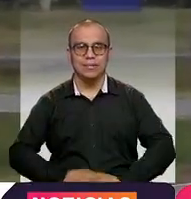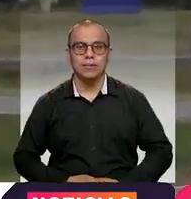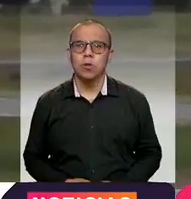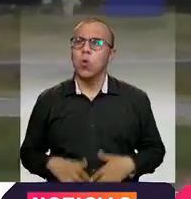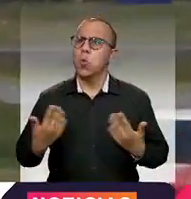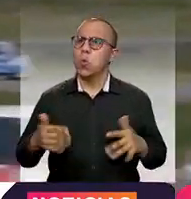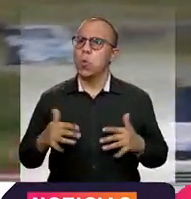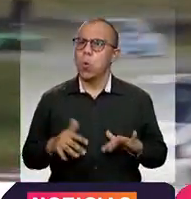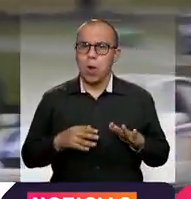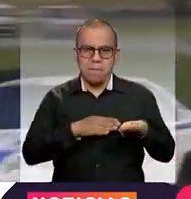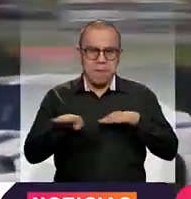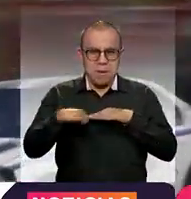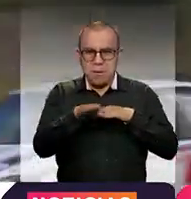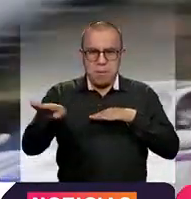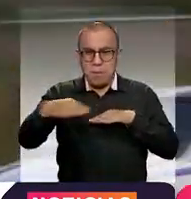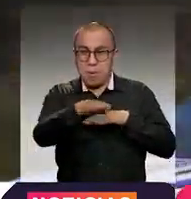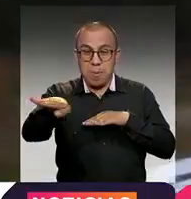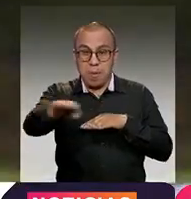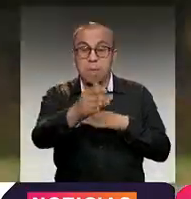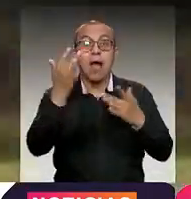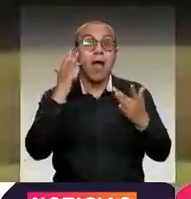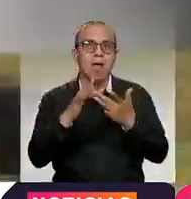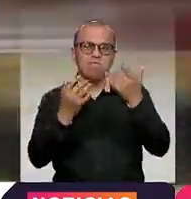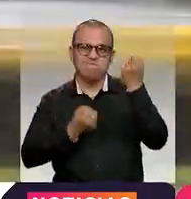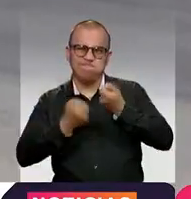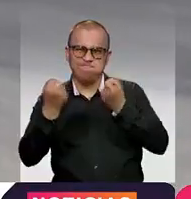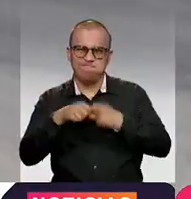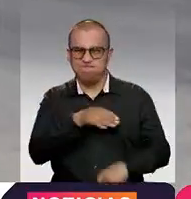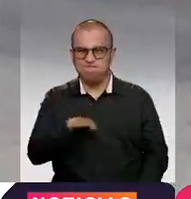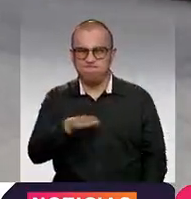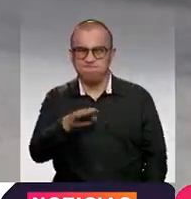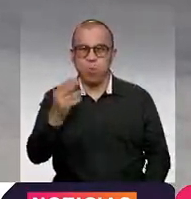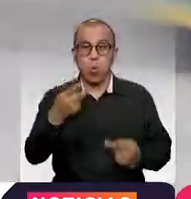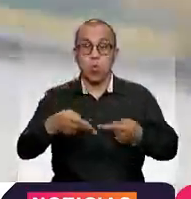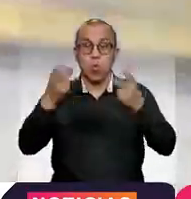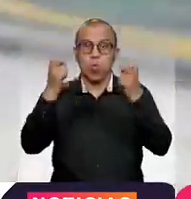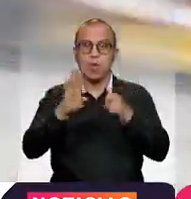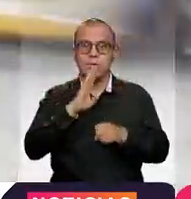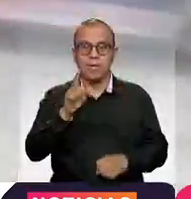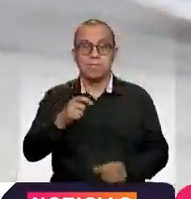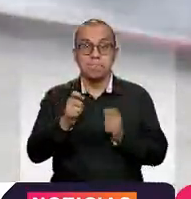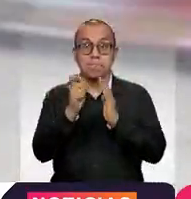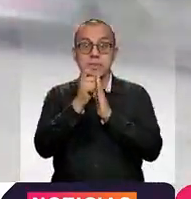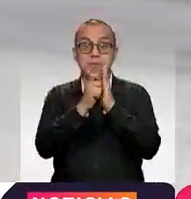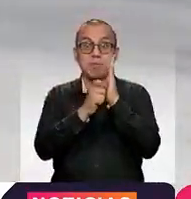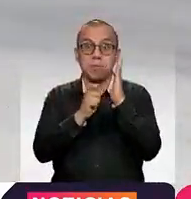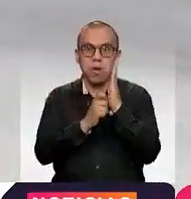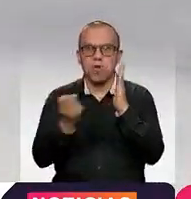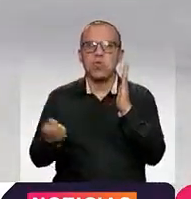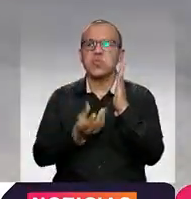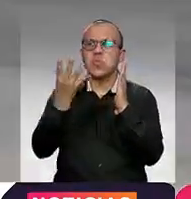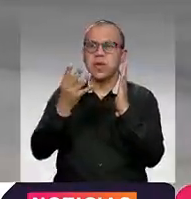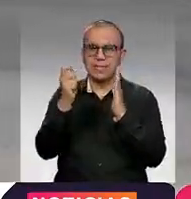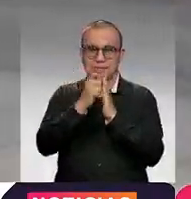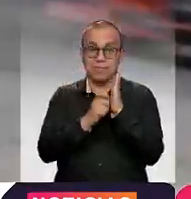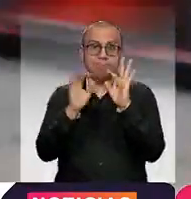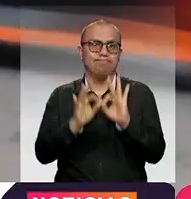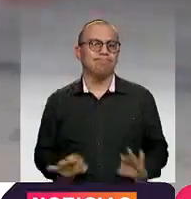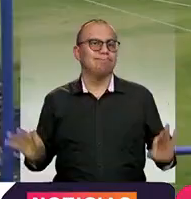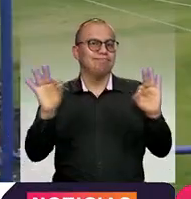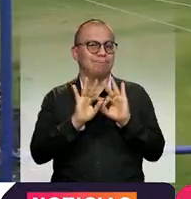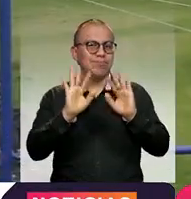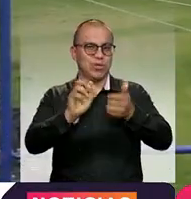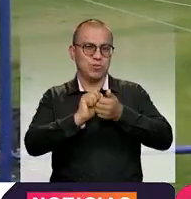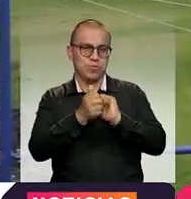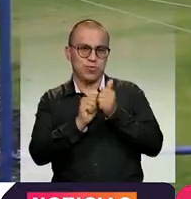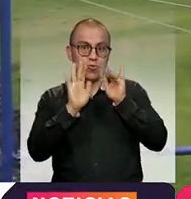Además del récord de pista de Oscar Tunjo, hay un piloto que va por otro récord, el de mayor número de participaciones en la carrera más importante del